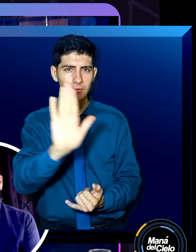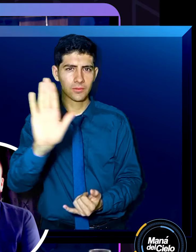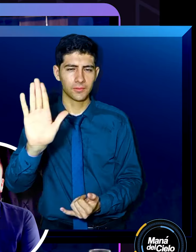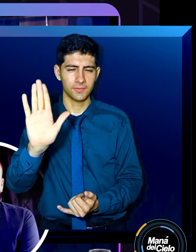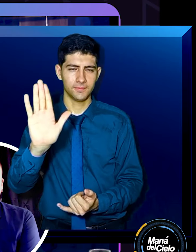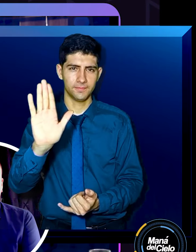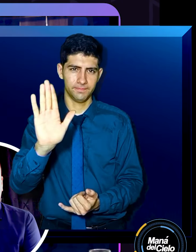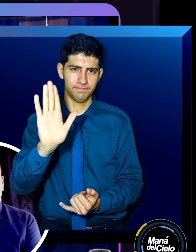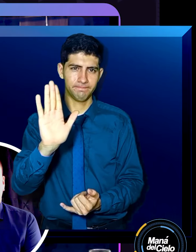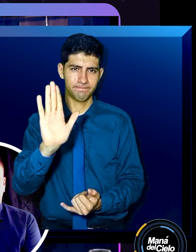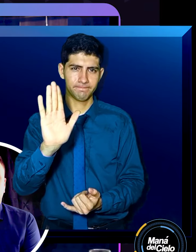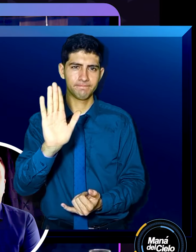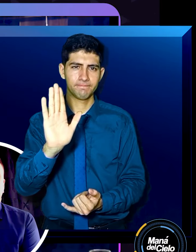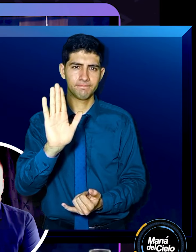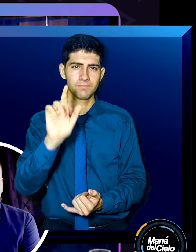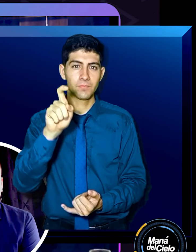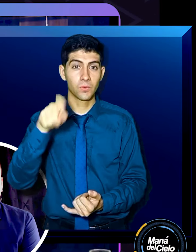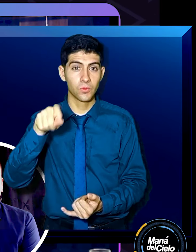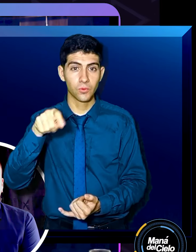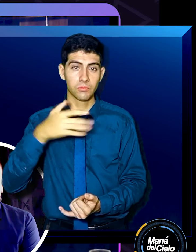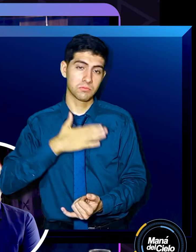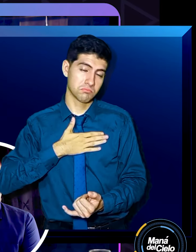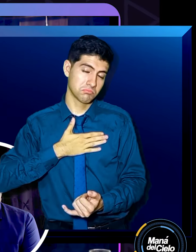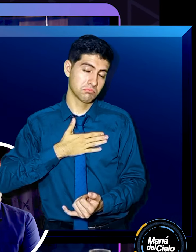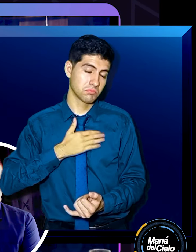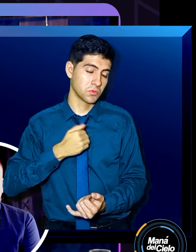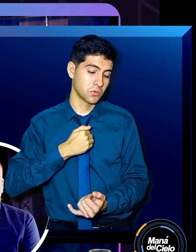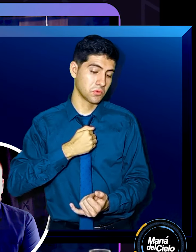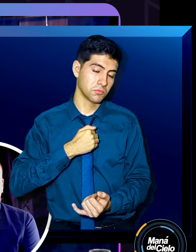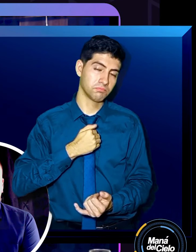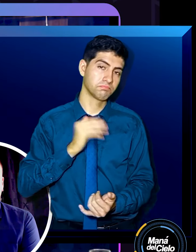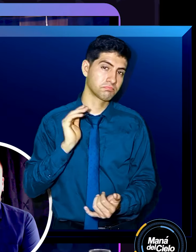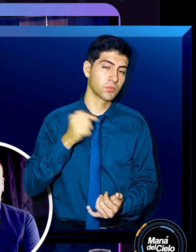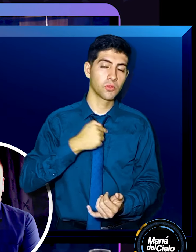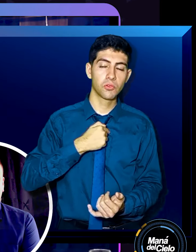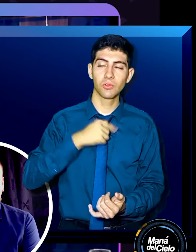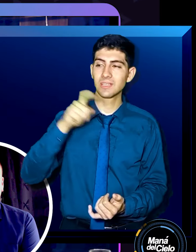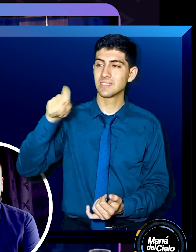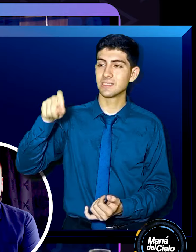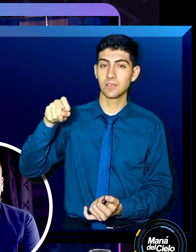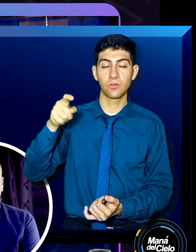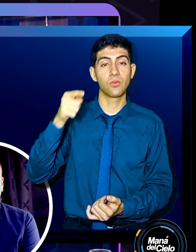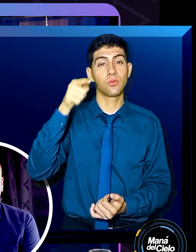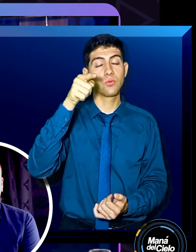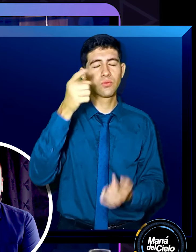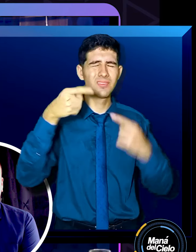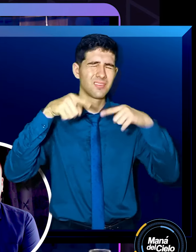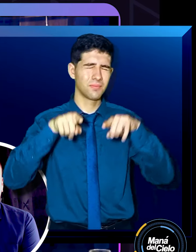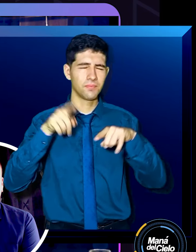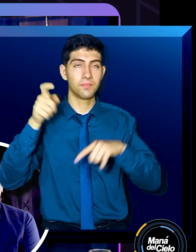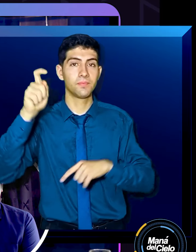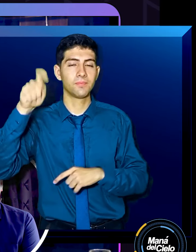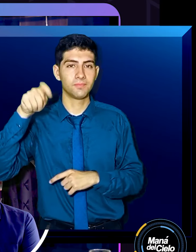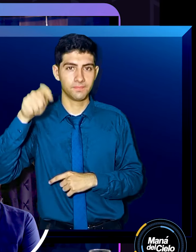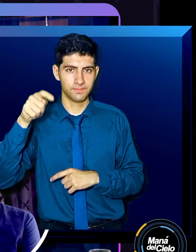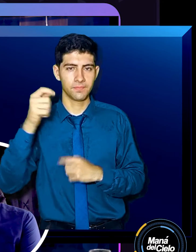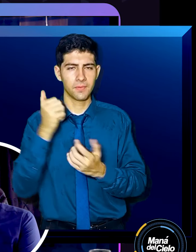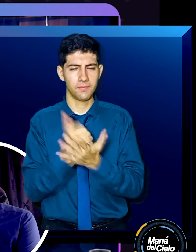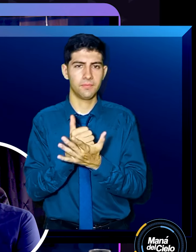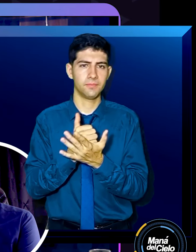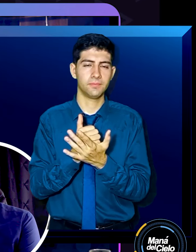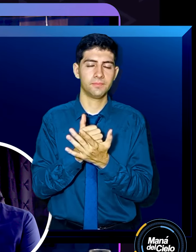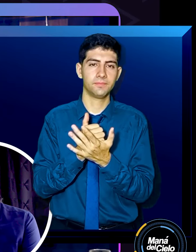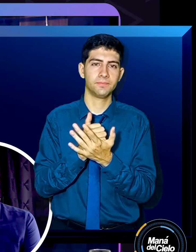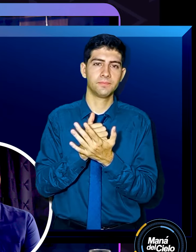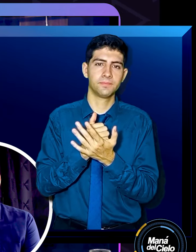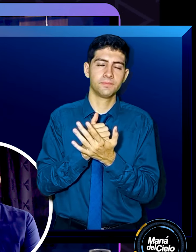aquí. Yo necesito, tú necesitas aquí. El que diga que no, que tiene piedras.